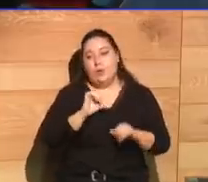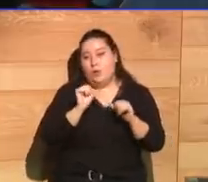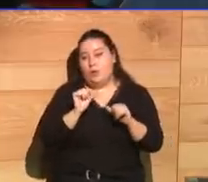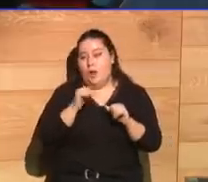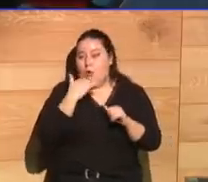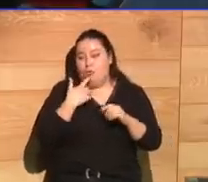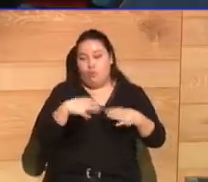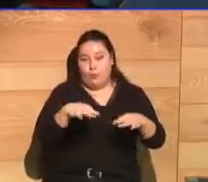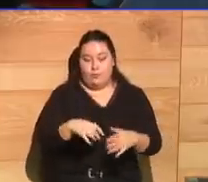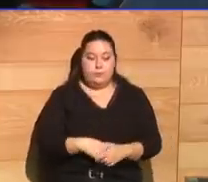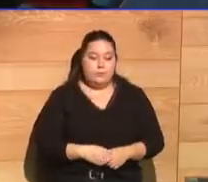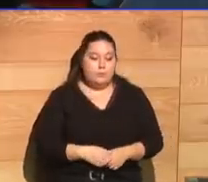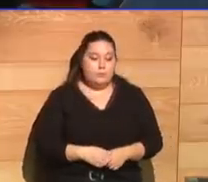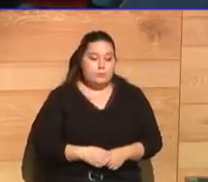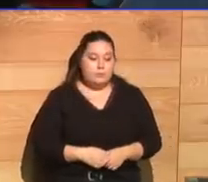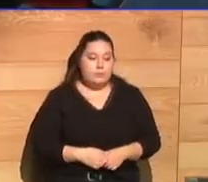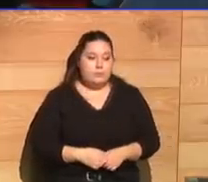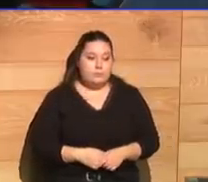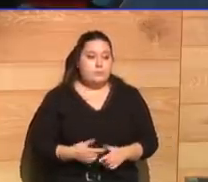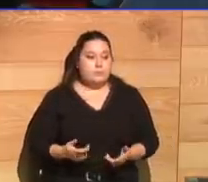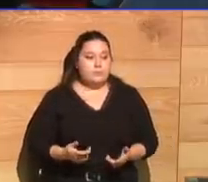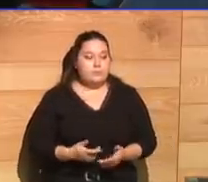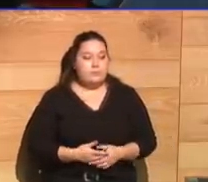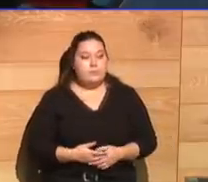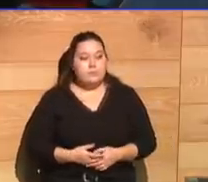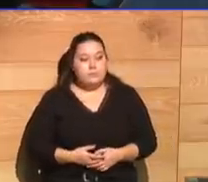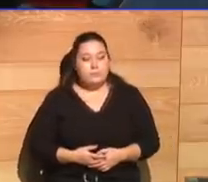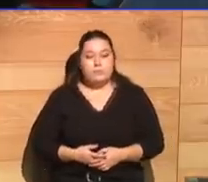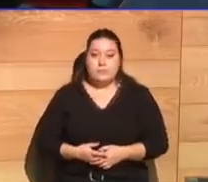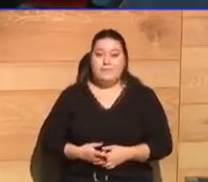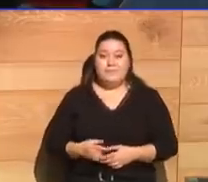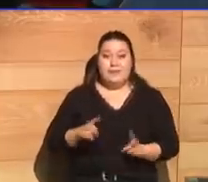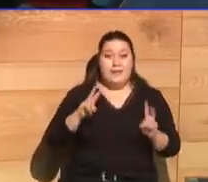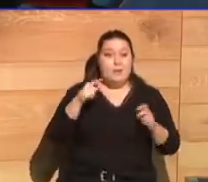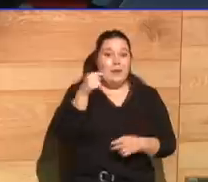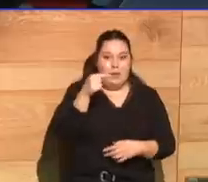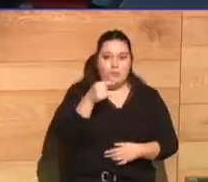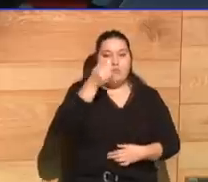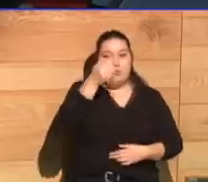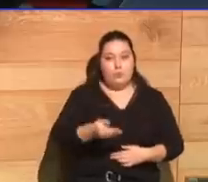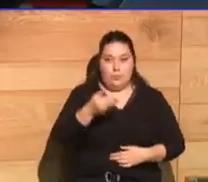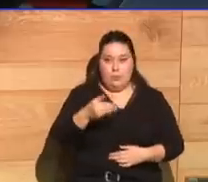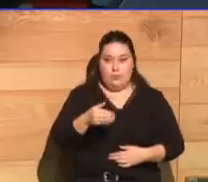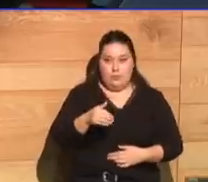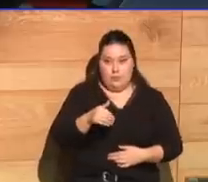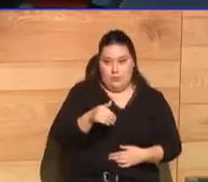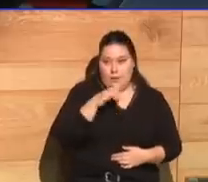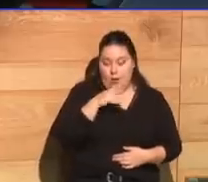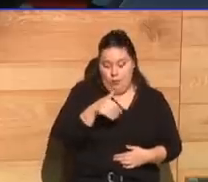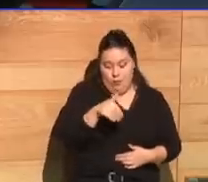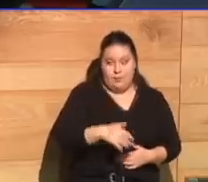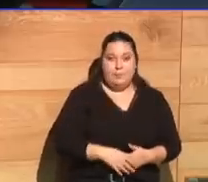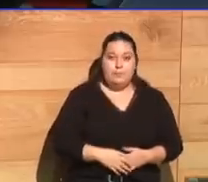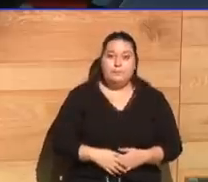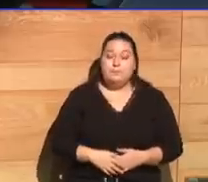habituales. Sí. Vale, vale, ya está. Además, eso del negativo será muy importante dentro de unos minutos, ya veréis por qué.